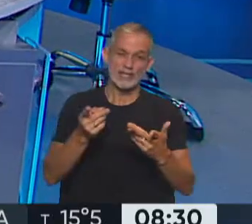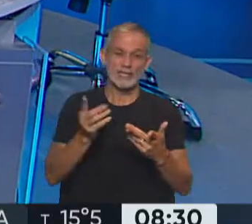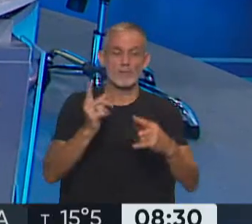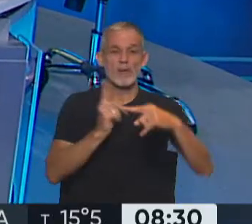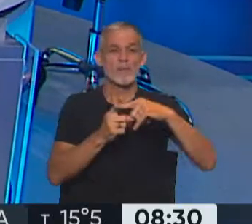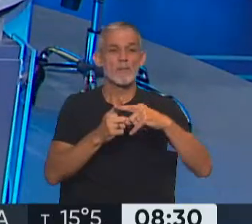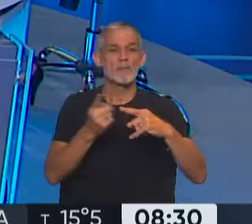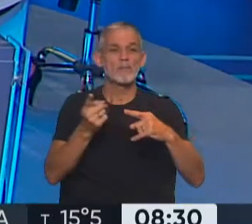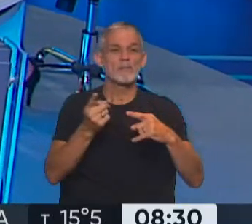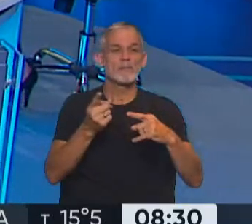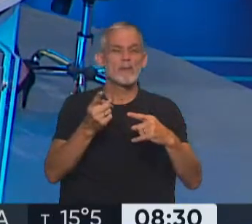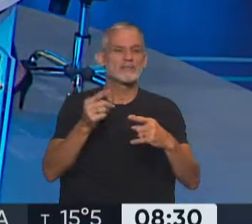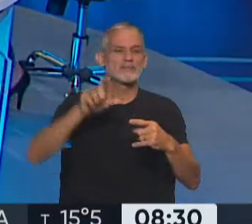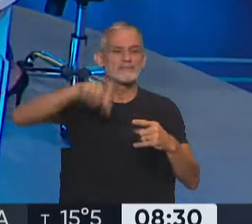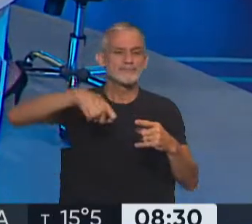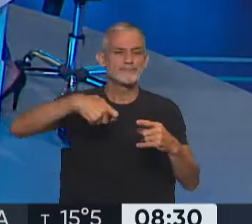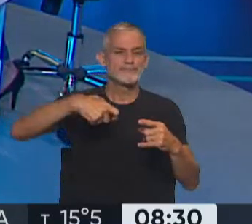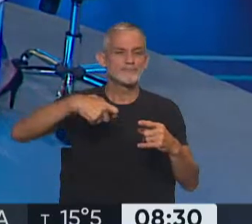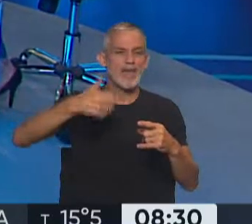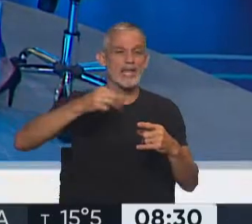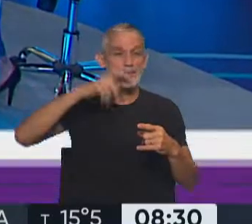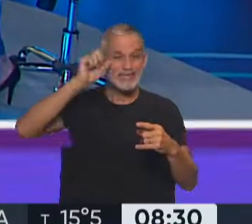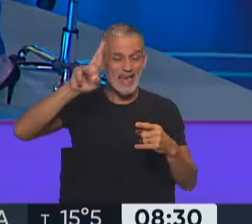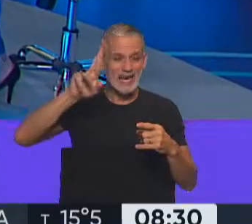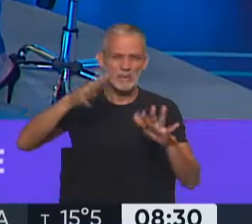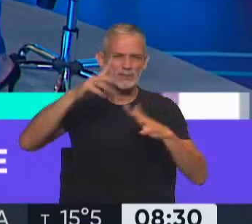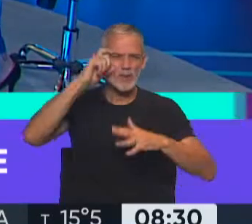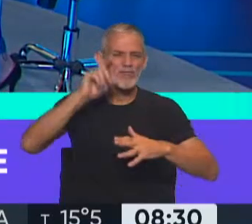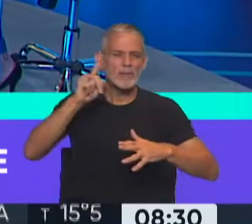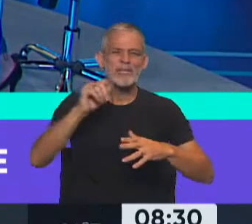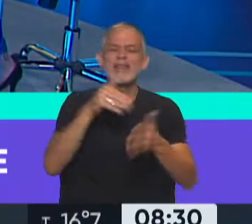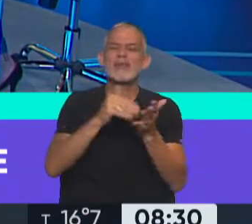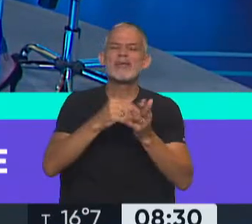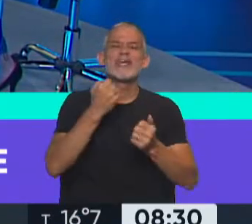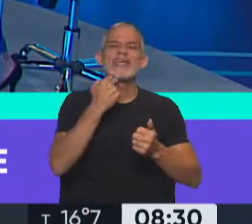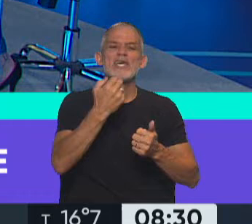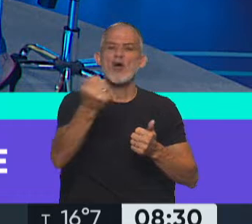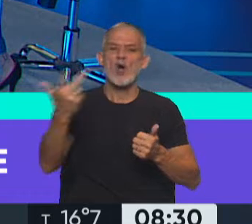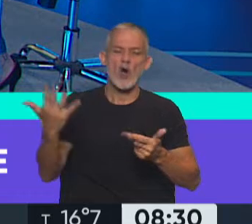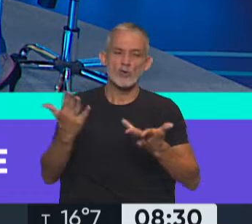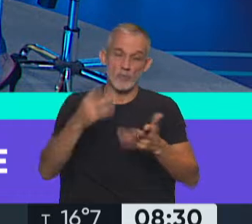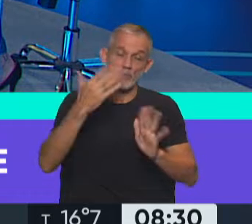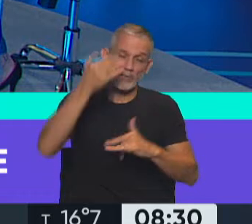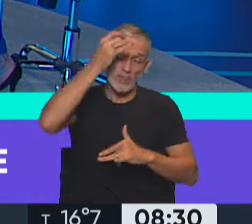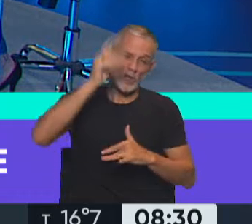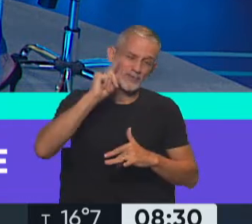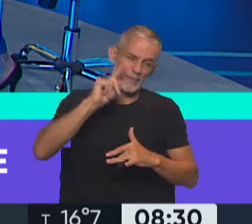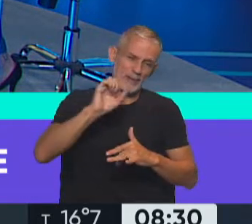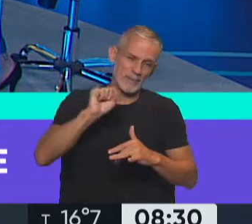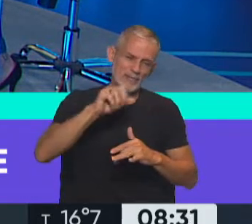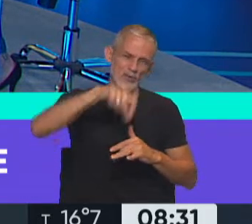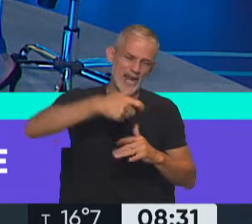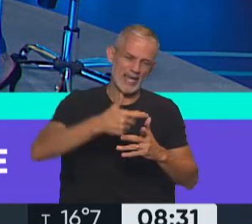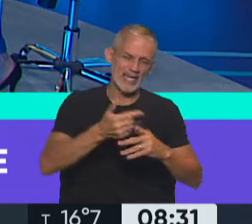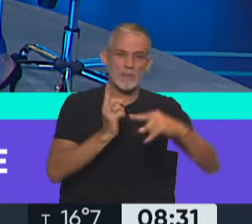¿cuánto está la canasta alimentar? ¿10.000 pesos por mes está? La tarjeta alimentar depende de la cantidad de hijos, Sí. pero sí puede llegar a 12.000 pesos. Y sí, si